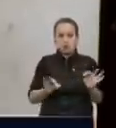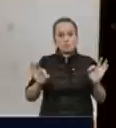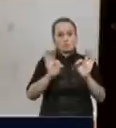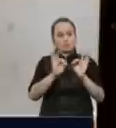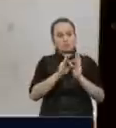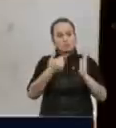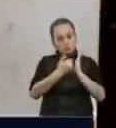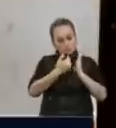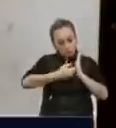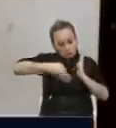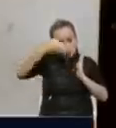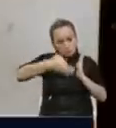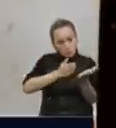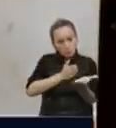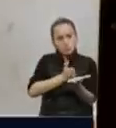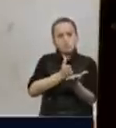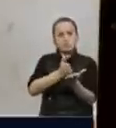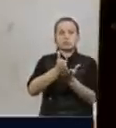la permanencia